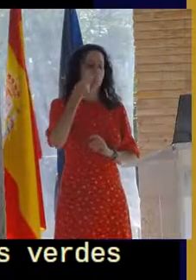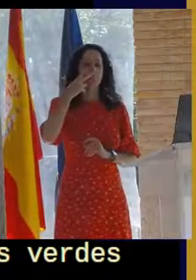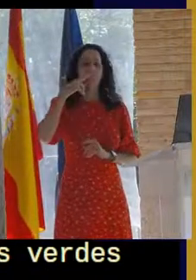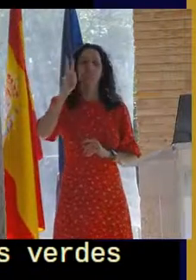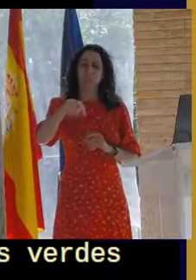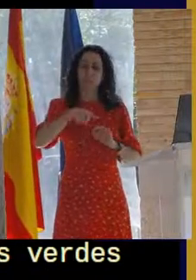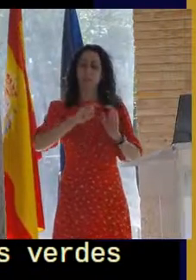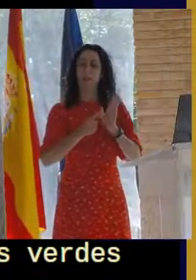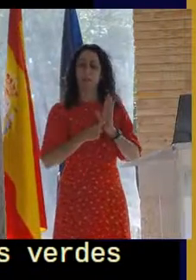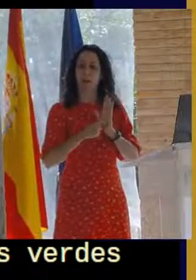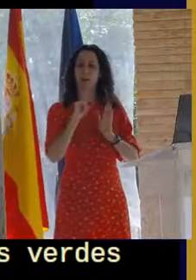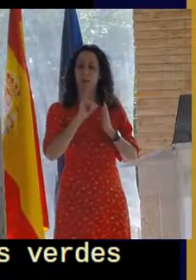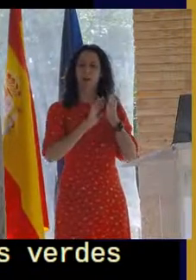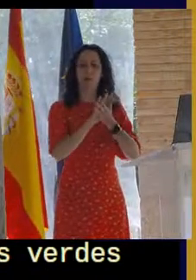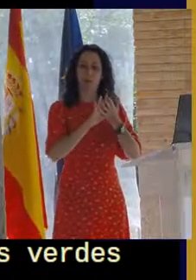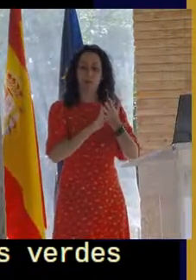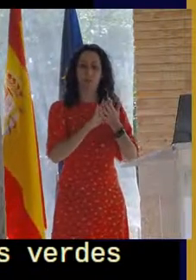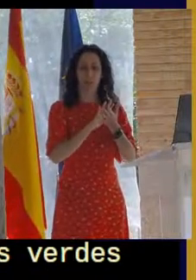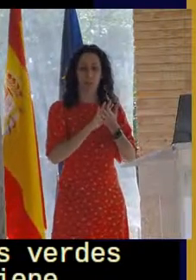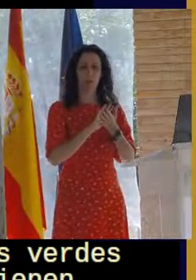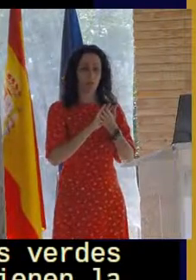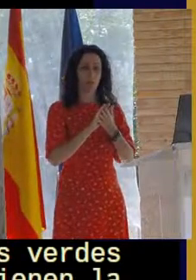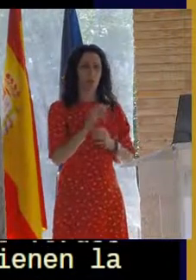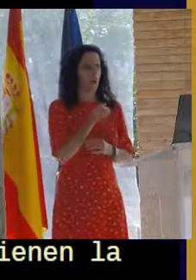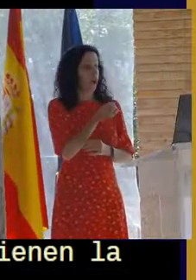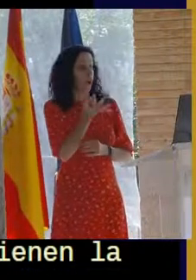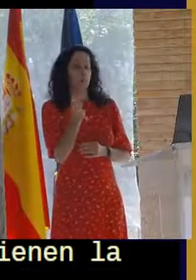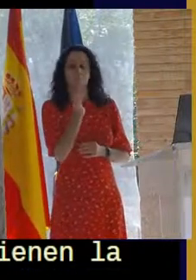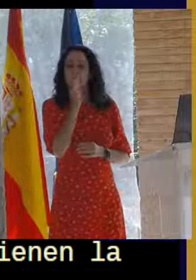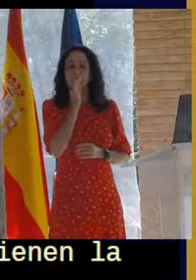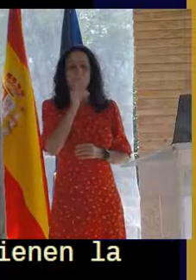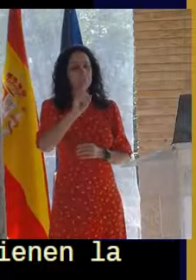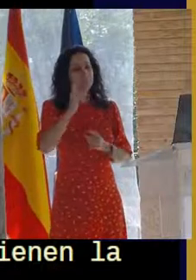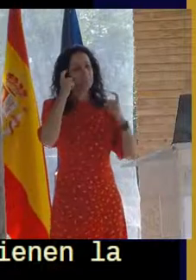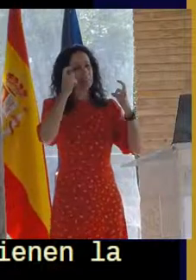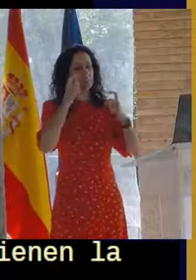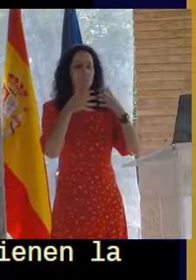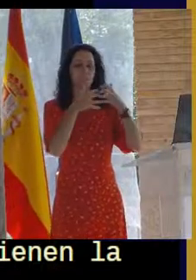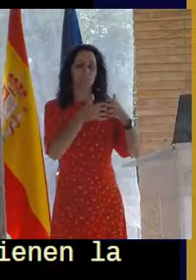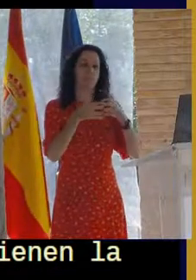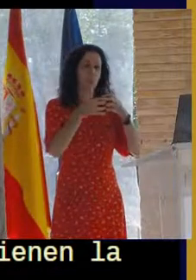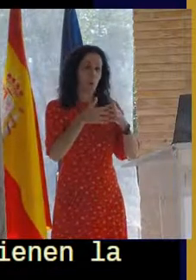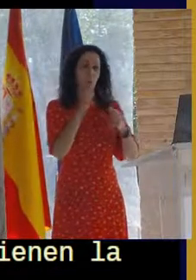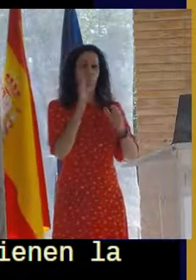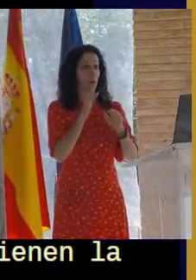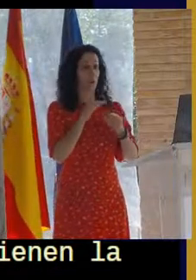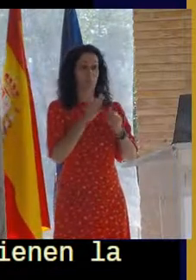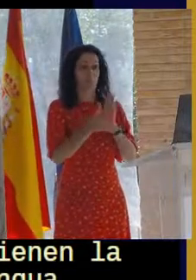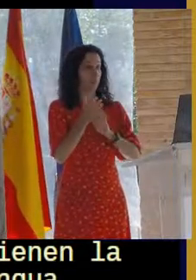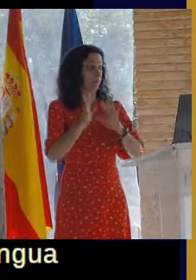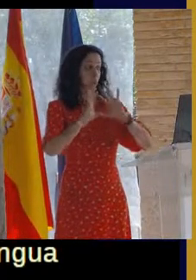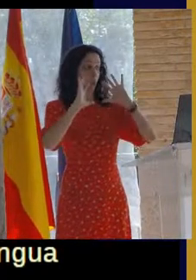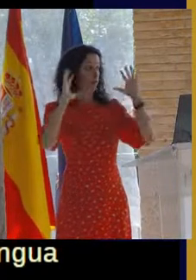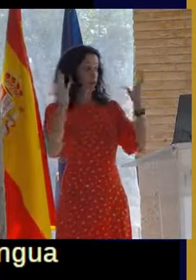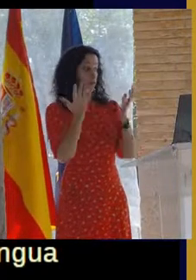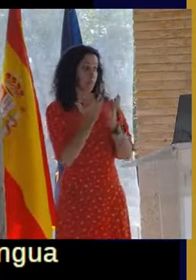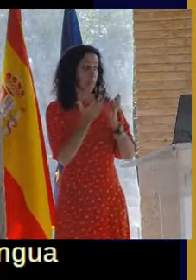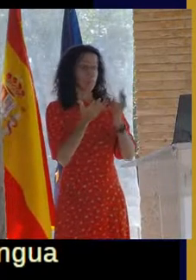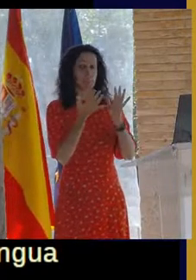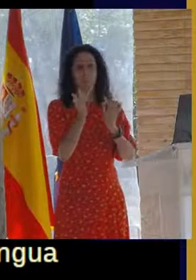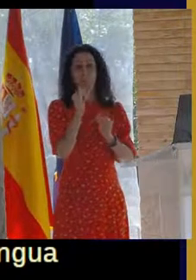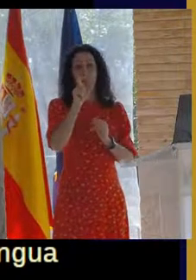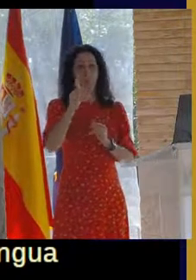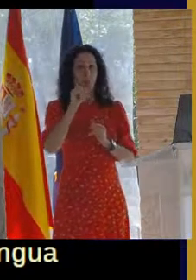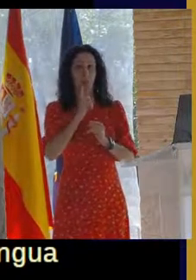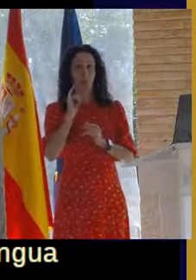eh los que los países que tienen la lengua de signa reconocida como por ley como una lengua oficial en el resto estamos luchando